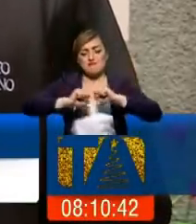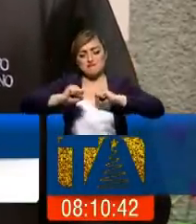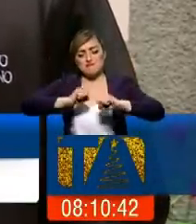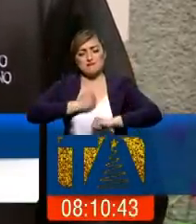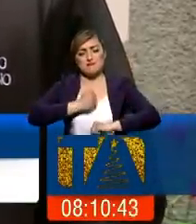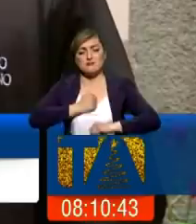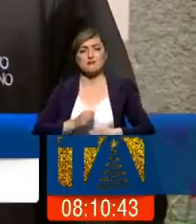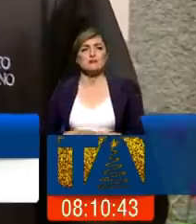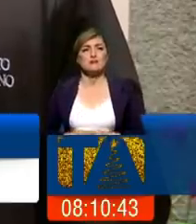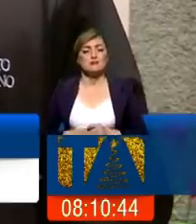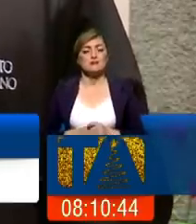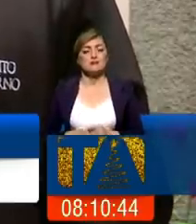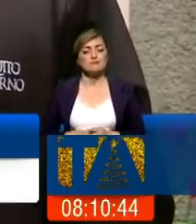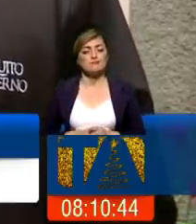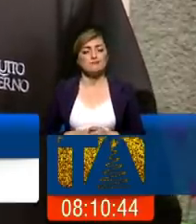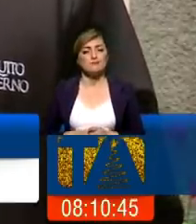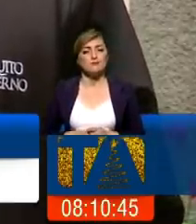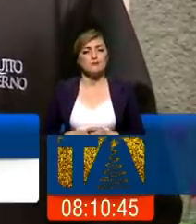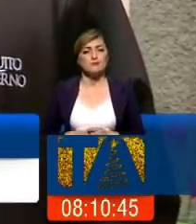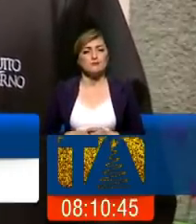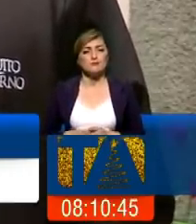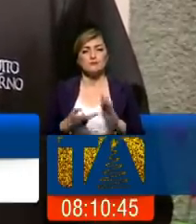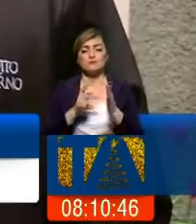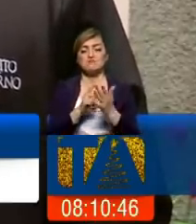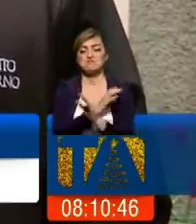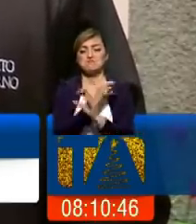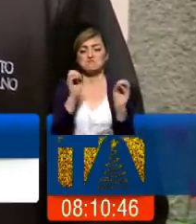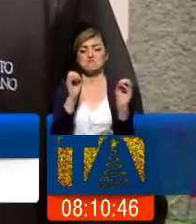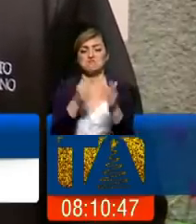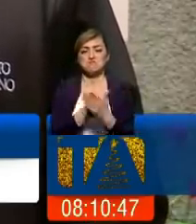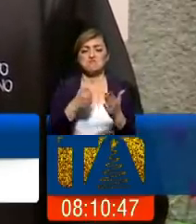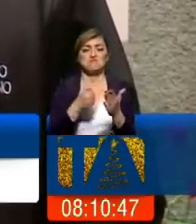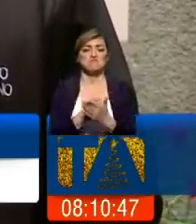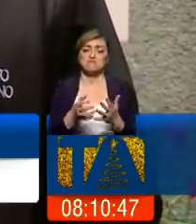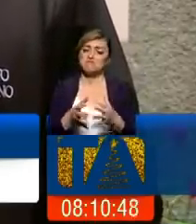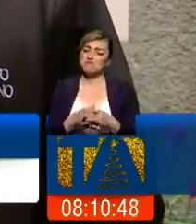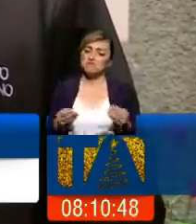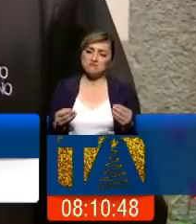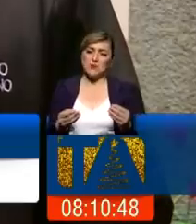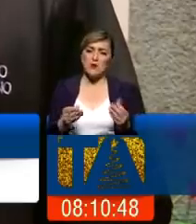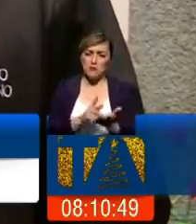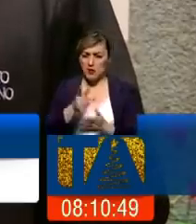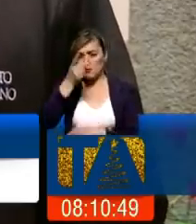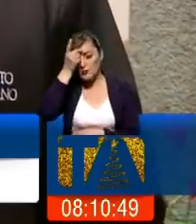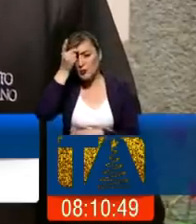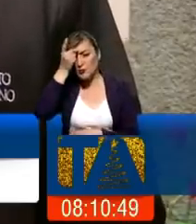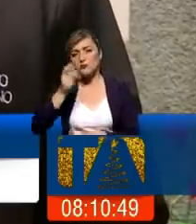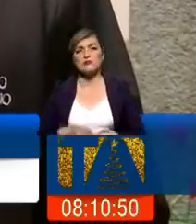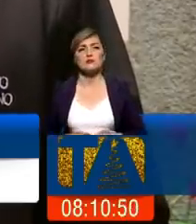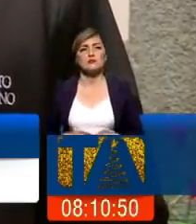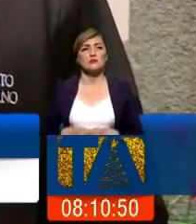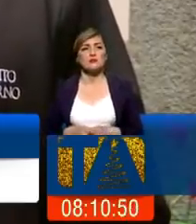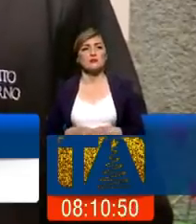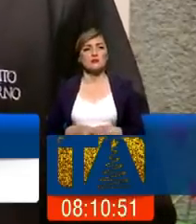autogestionada, es prácticamente condenarla a desaparecer. Y nosotros estamos peleando justamente por honrar nuestras deudas, cerrar esto